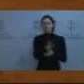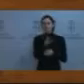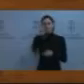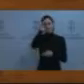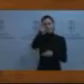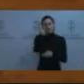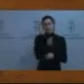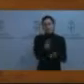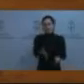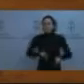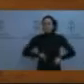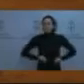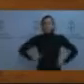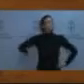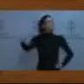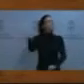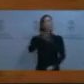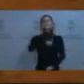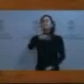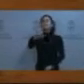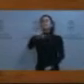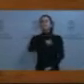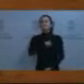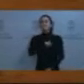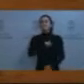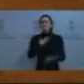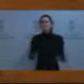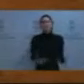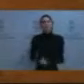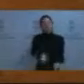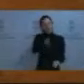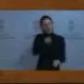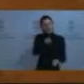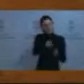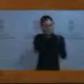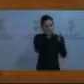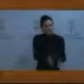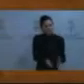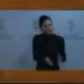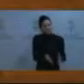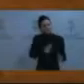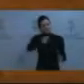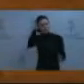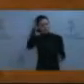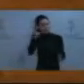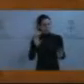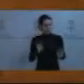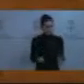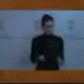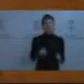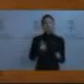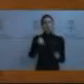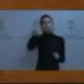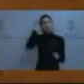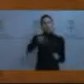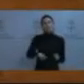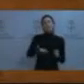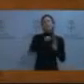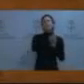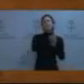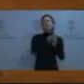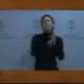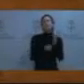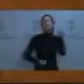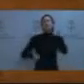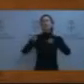inaceptable. Inaceptable. Yo comprendo que usted juega a otras cosas. Yo comprendo que usted tiene otras pautas de